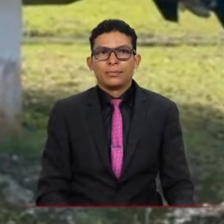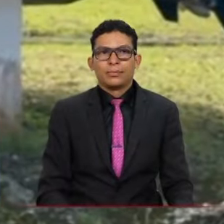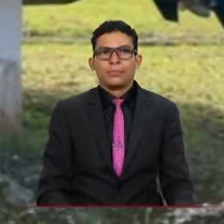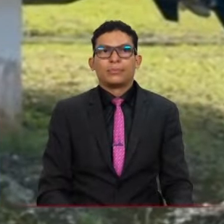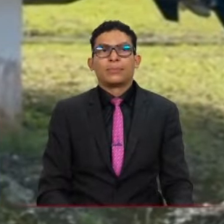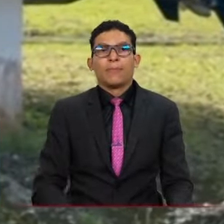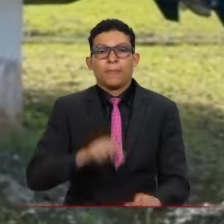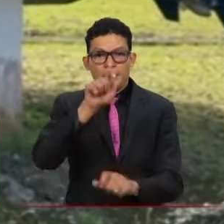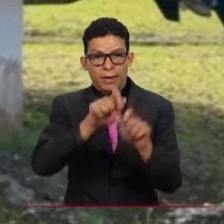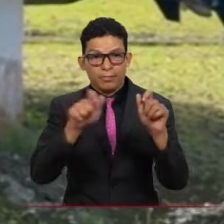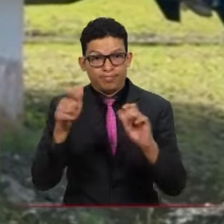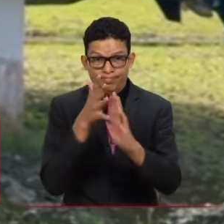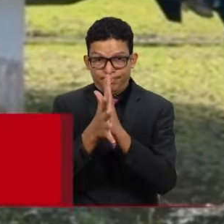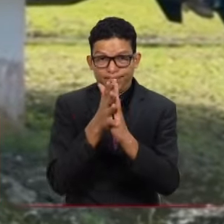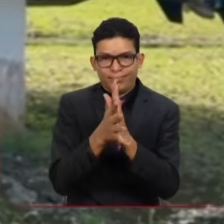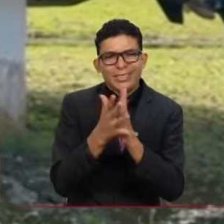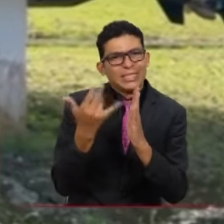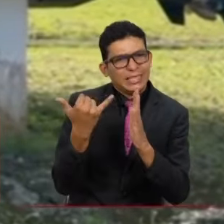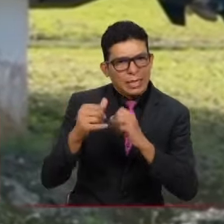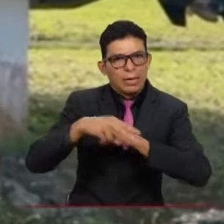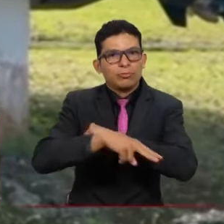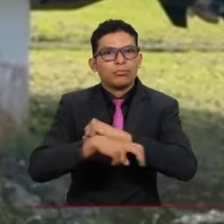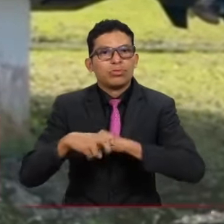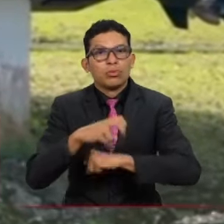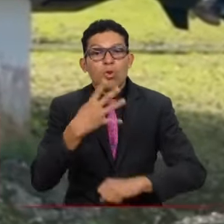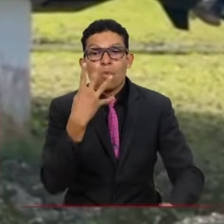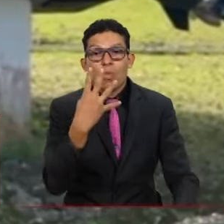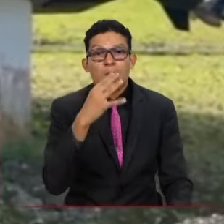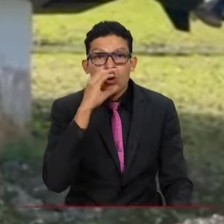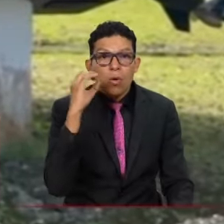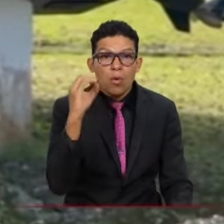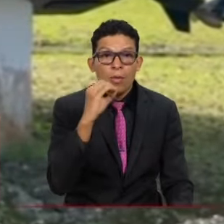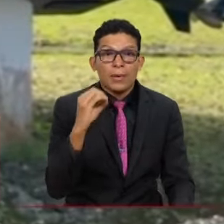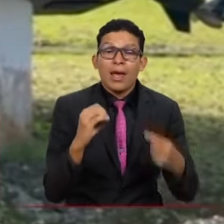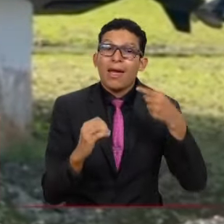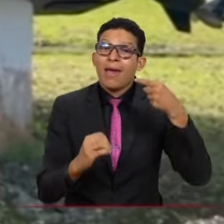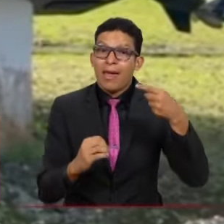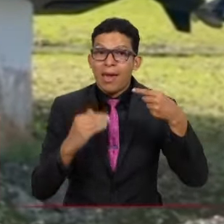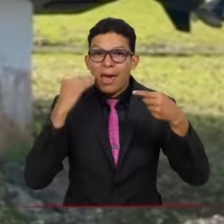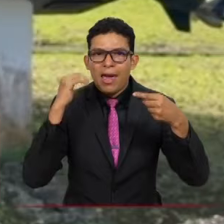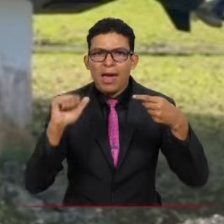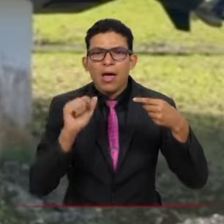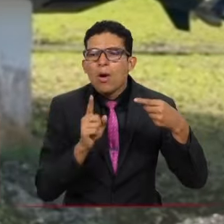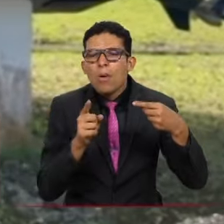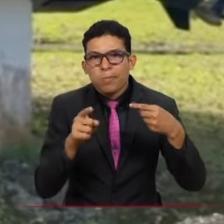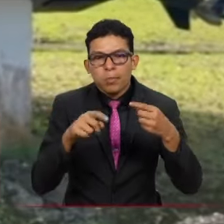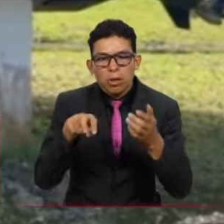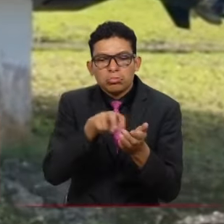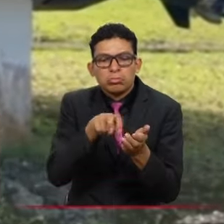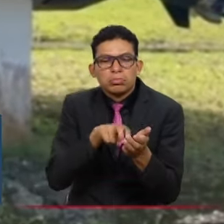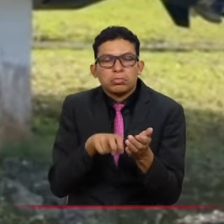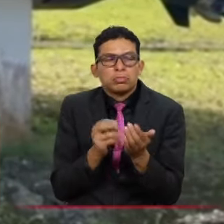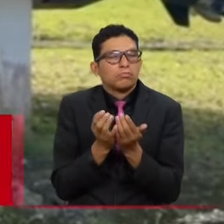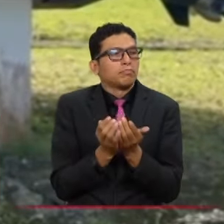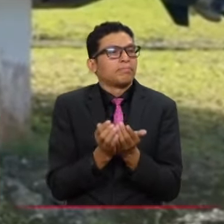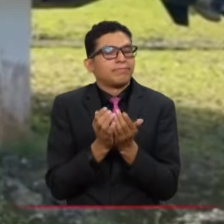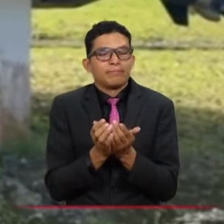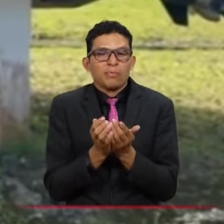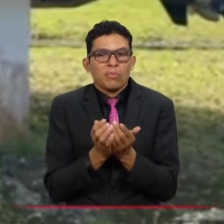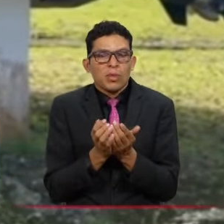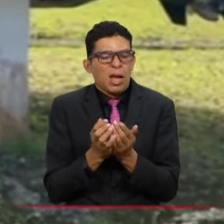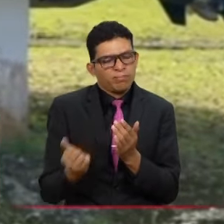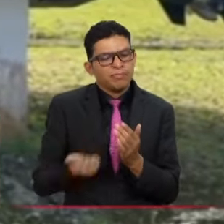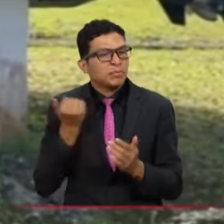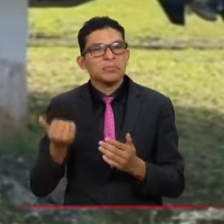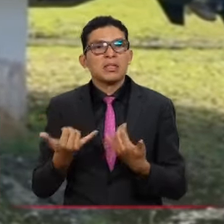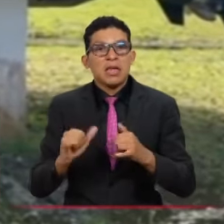Las personas informaron que habían sido asaltadas por 4 hombres y una mujer que se encontraban entre los pasajeros, los cuales le robaron sus